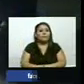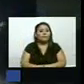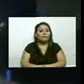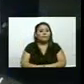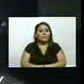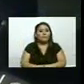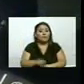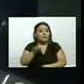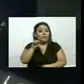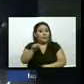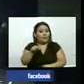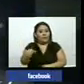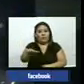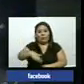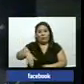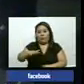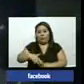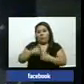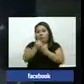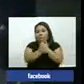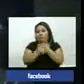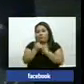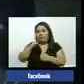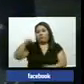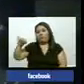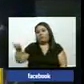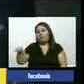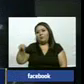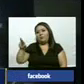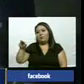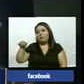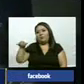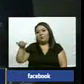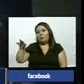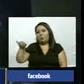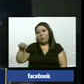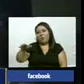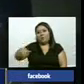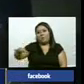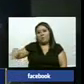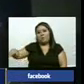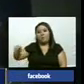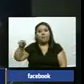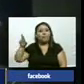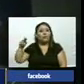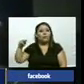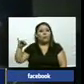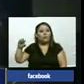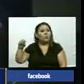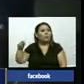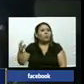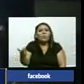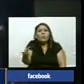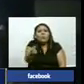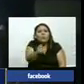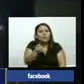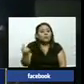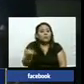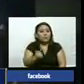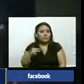En lo que es el municipio de Huayúa, cantón La Unión, con los resultados de 27